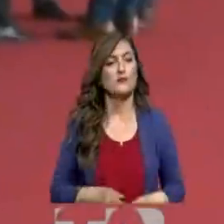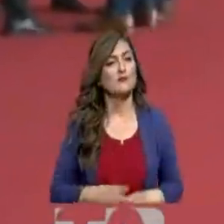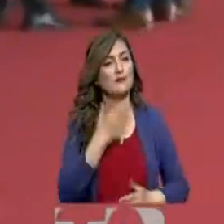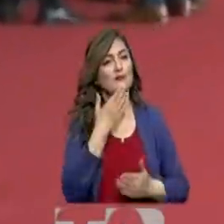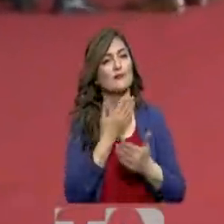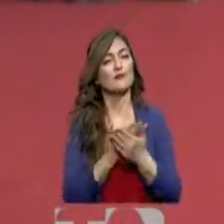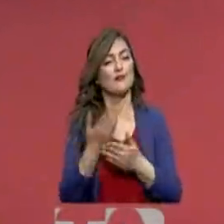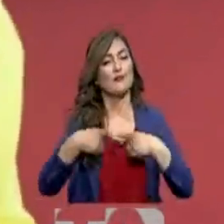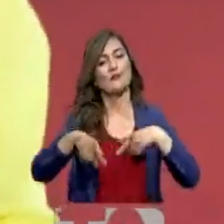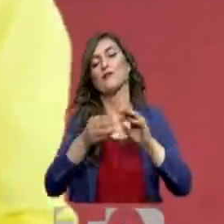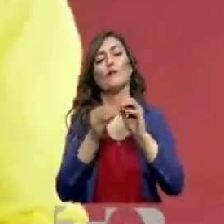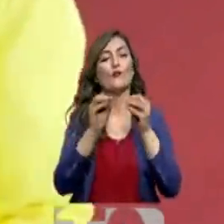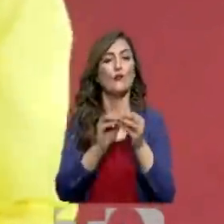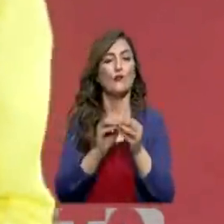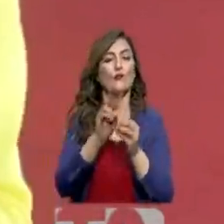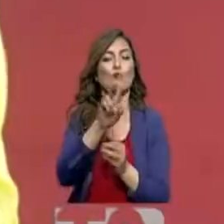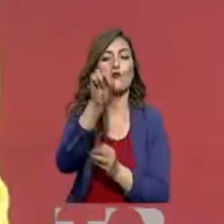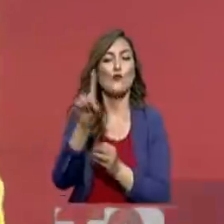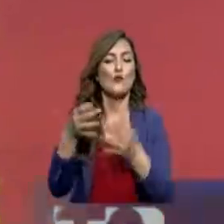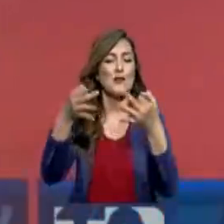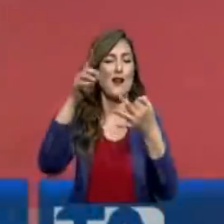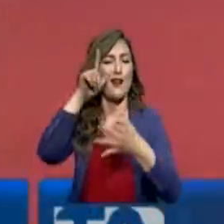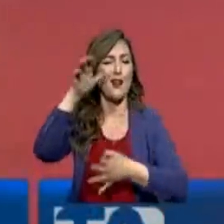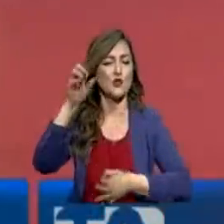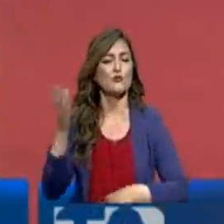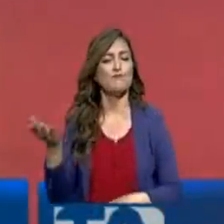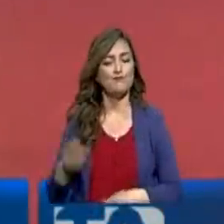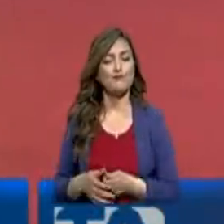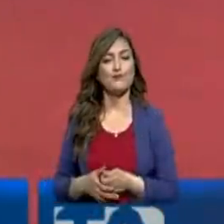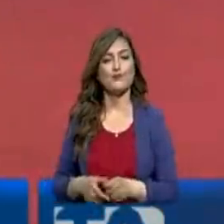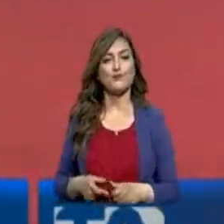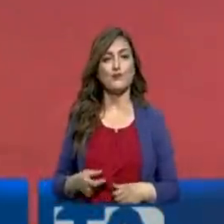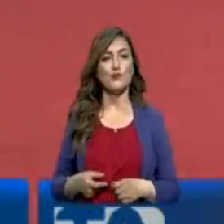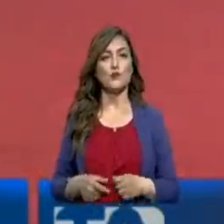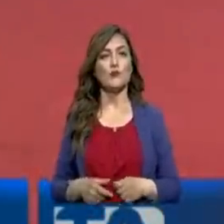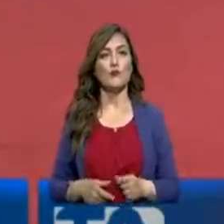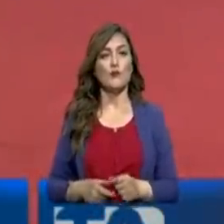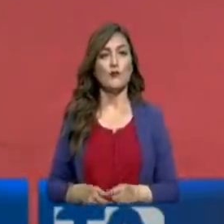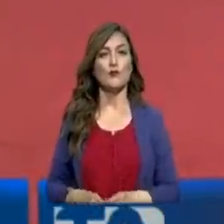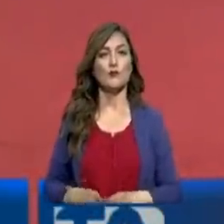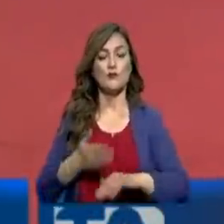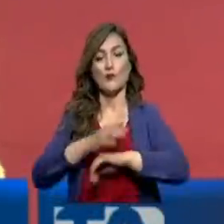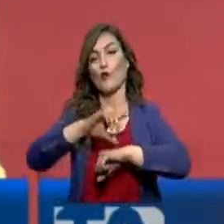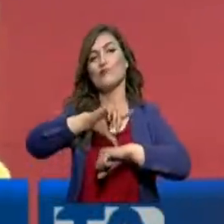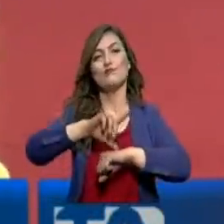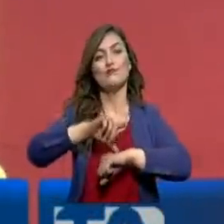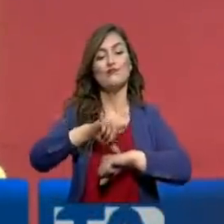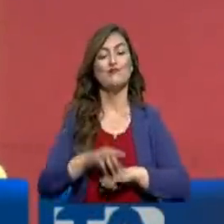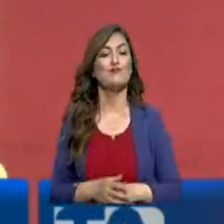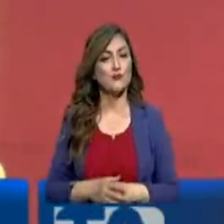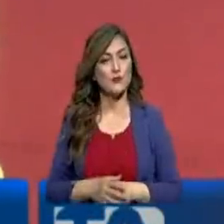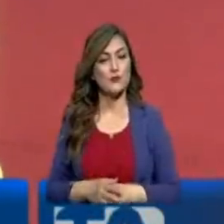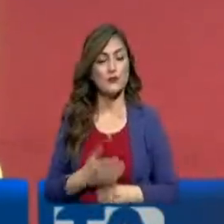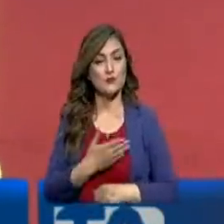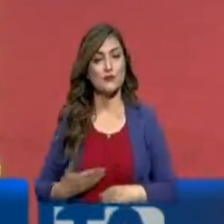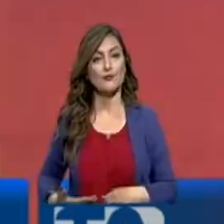fueron las palabras del jefe de bloque de la bancada oficialista aquí en la Asamblea Nacional. Como lo decimos, en pocos minutos más ya podrá llegar